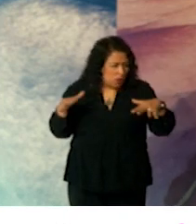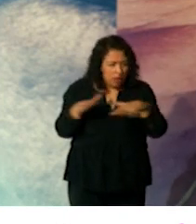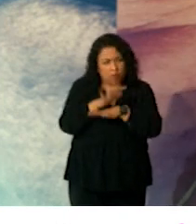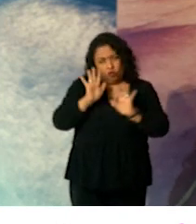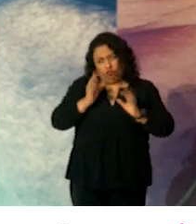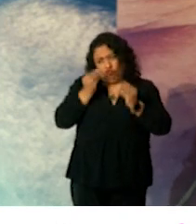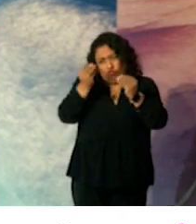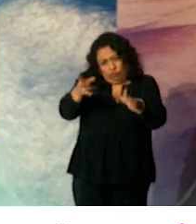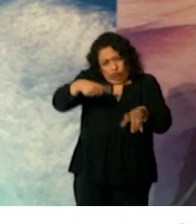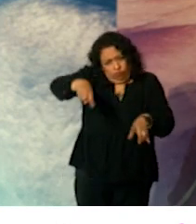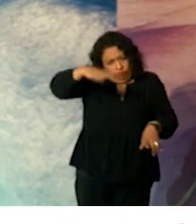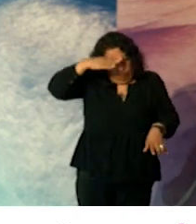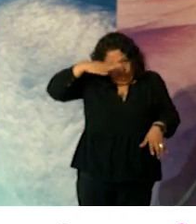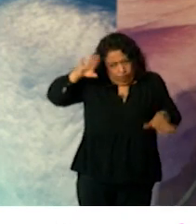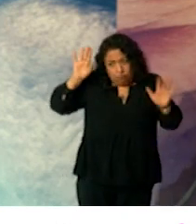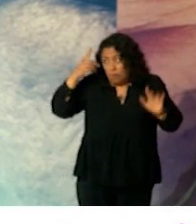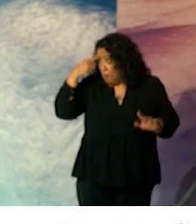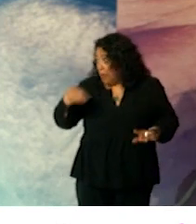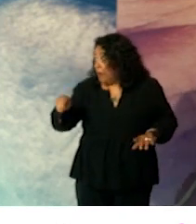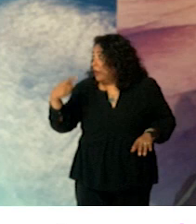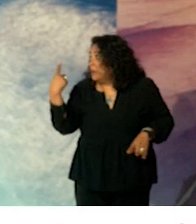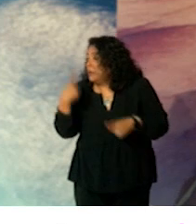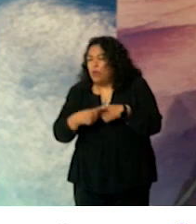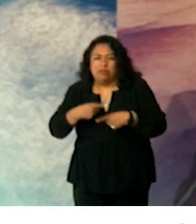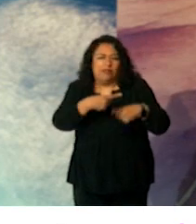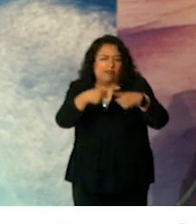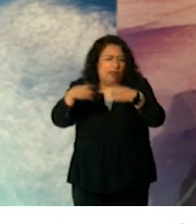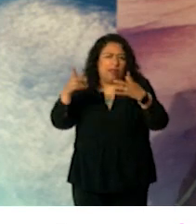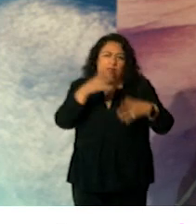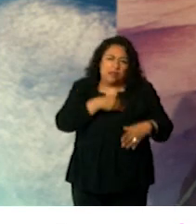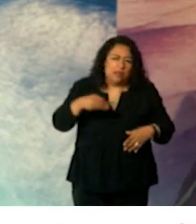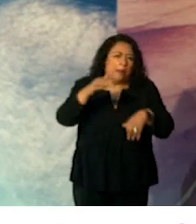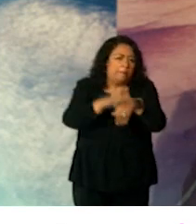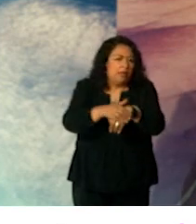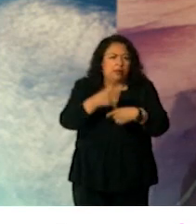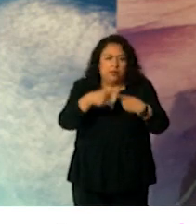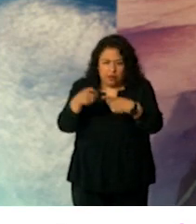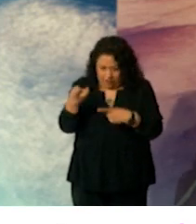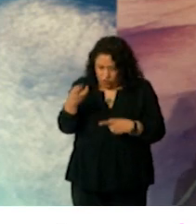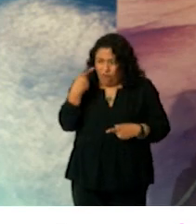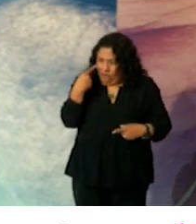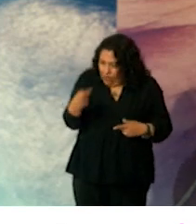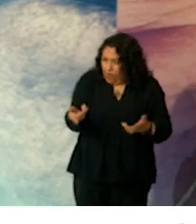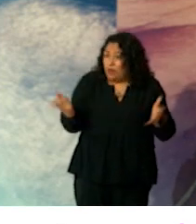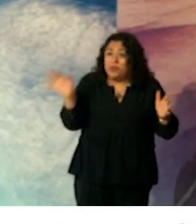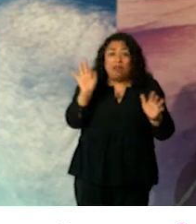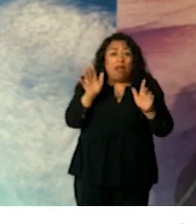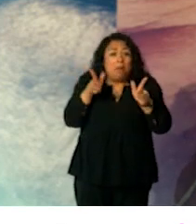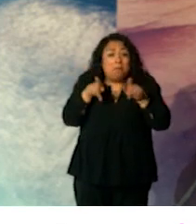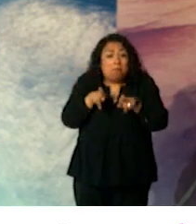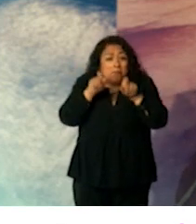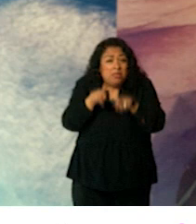esa reflexión a ustedes para que, si tienen hijas, hijos, amigas, amigos, etcétera, pues vayan viendo esa forma, porque si no, si nos mantenemos en